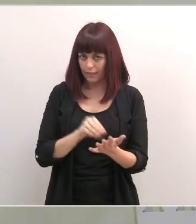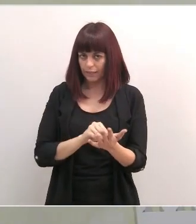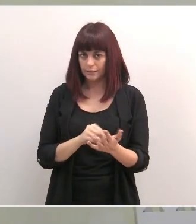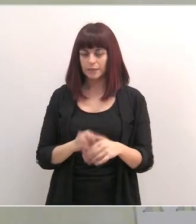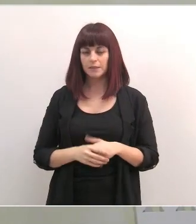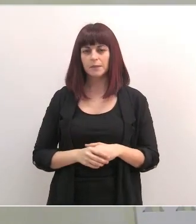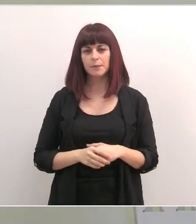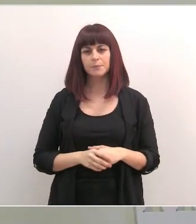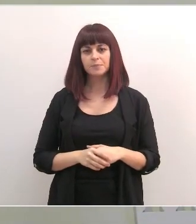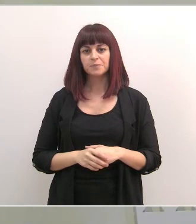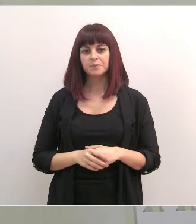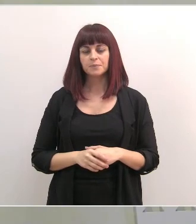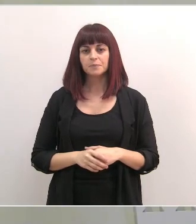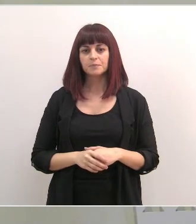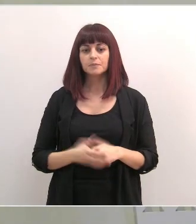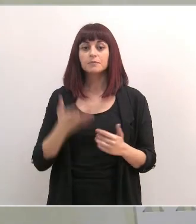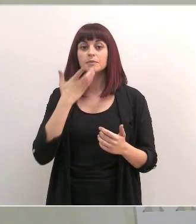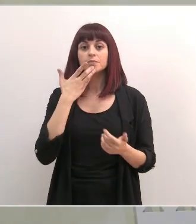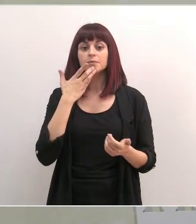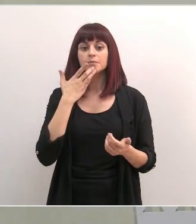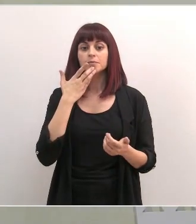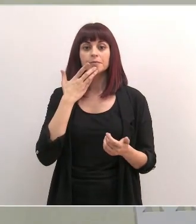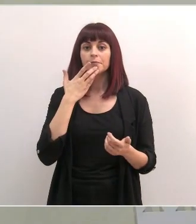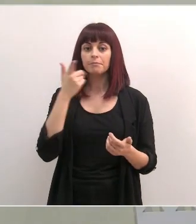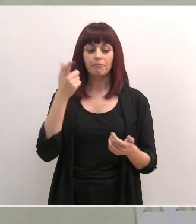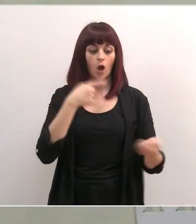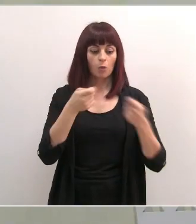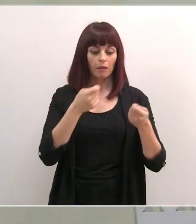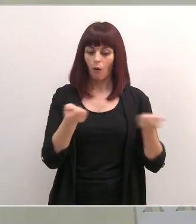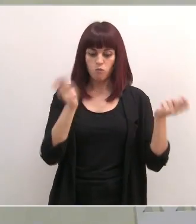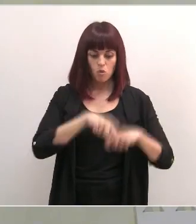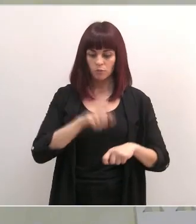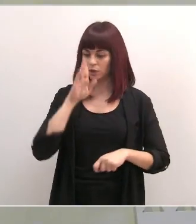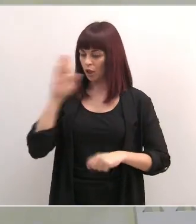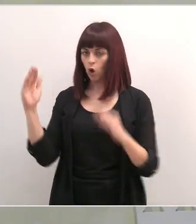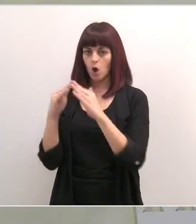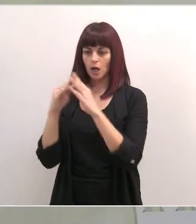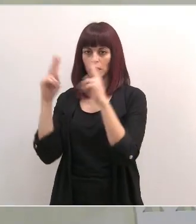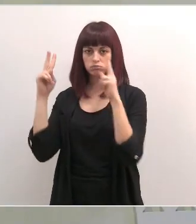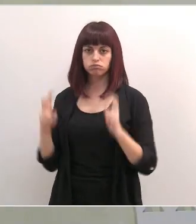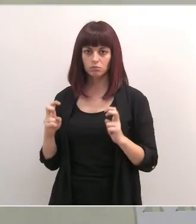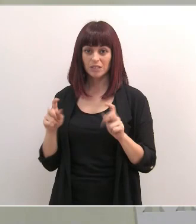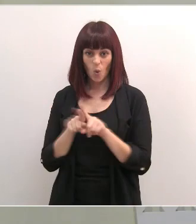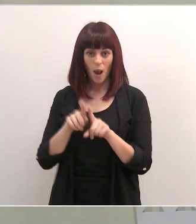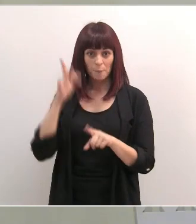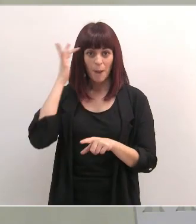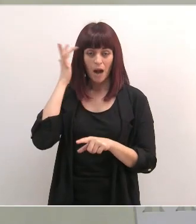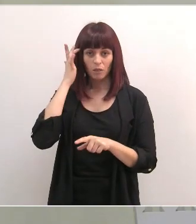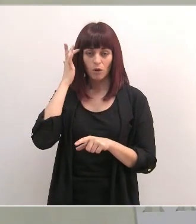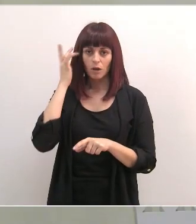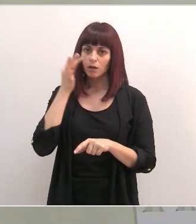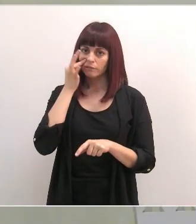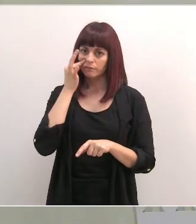realmente el quitar por completo el comercio, meter a la gente en sus casas, pues hombre, si metemos a la gente en sus casas como en marzo, realmente